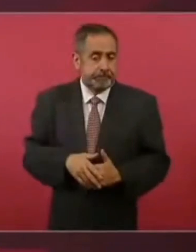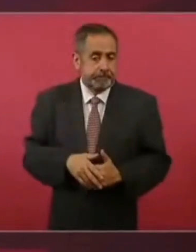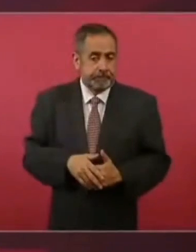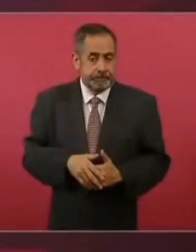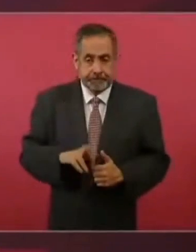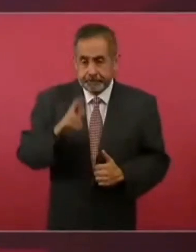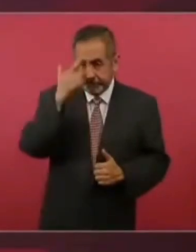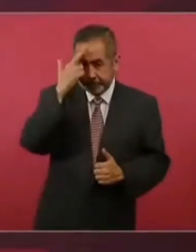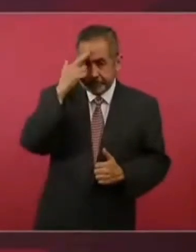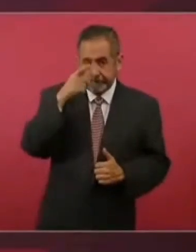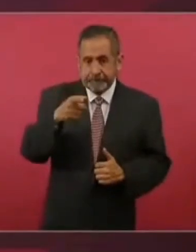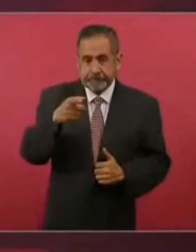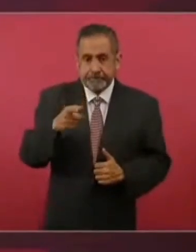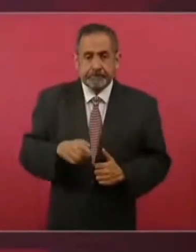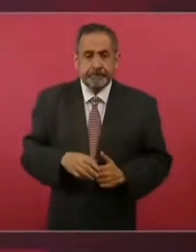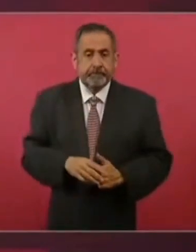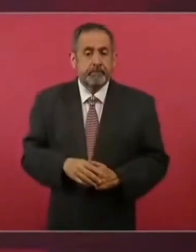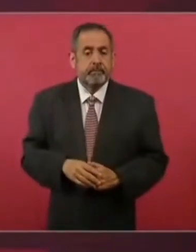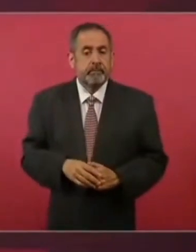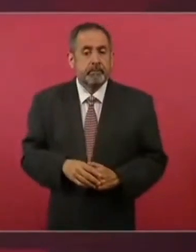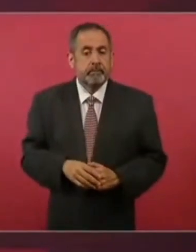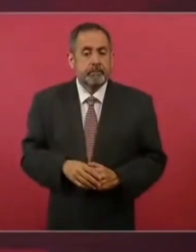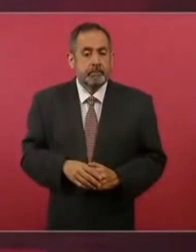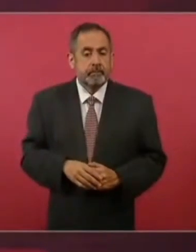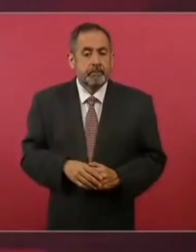Acuérdense de que